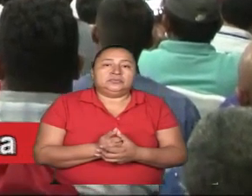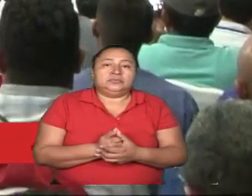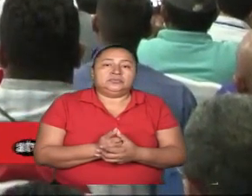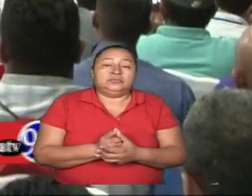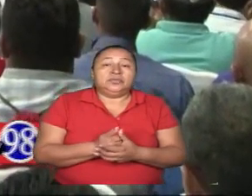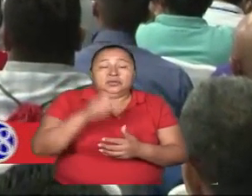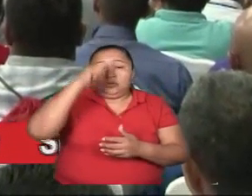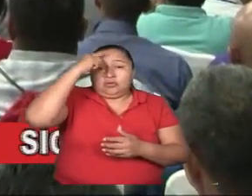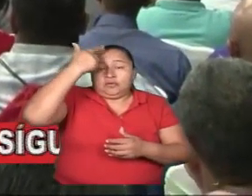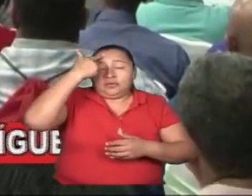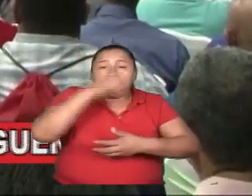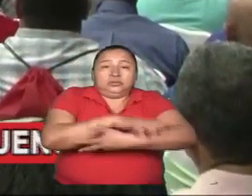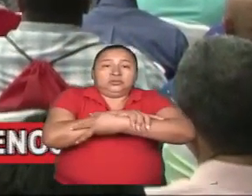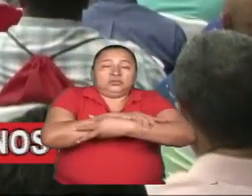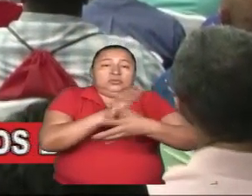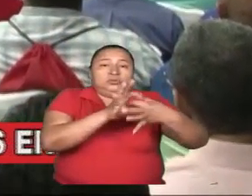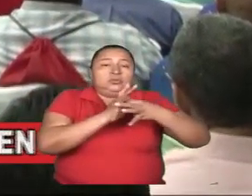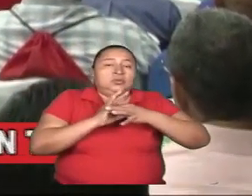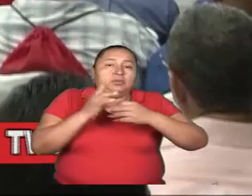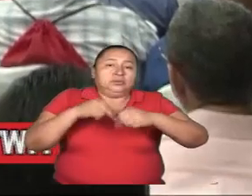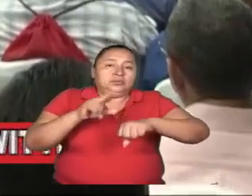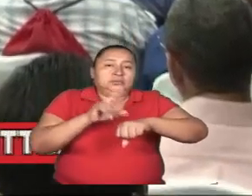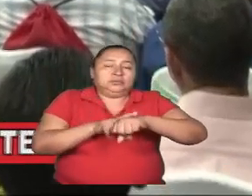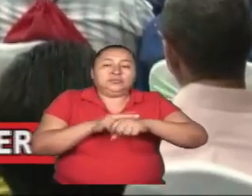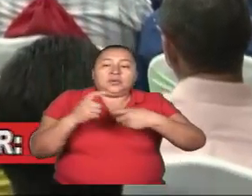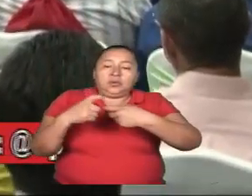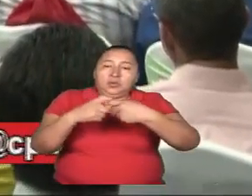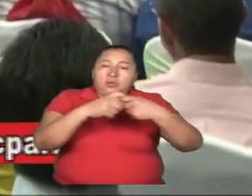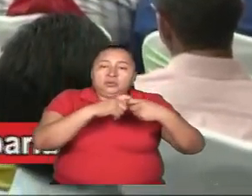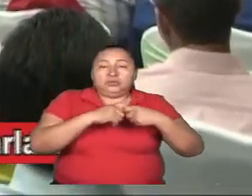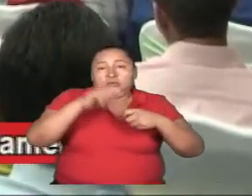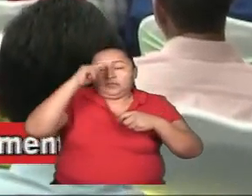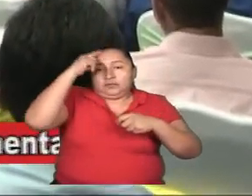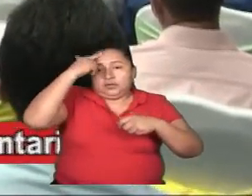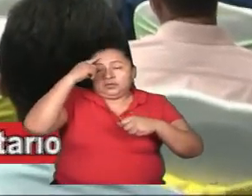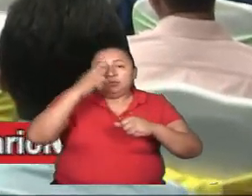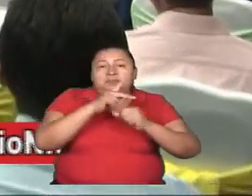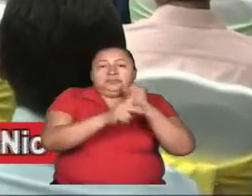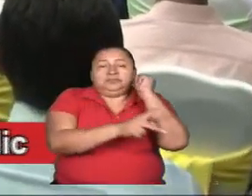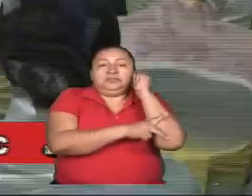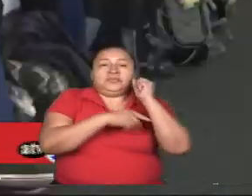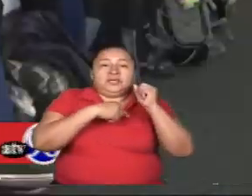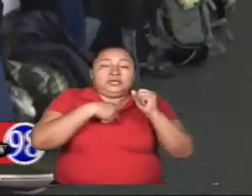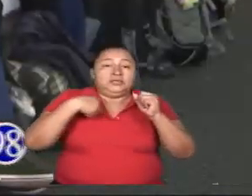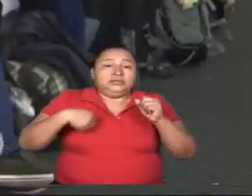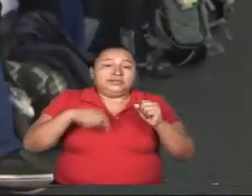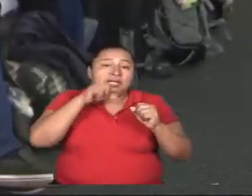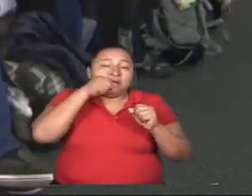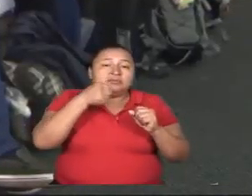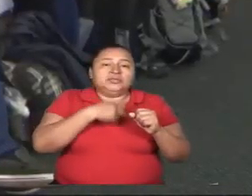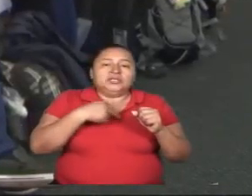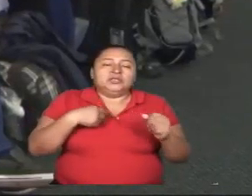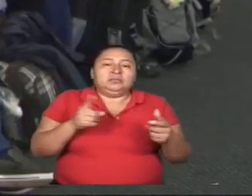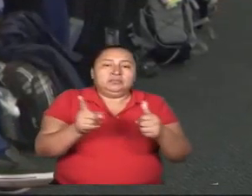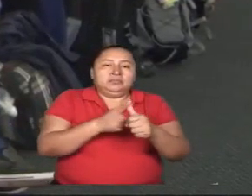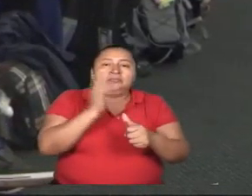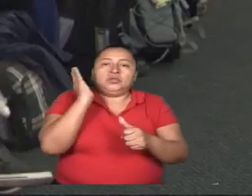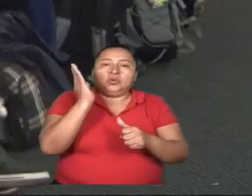El Gobierno de Reconciliación y Unidad Nacional, en coordinación con el Gobierno de la República de China-Taiwán, desarrollaron el primer